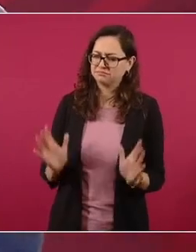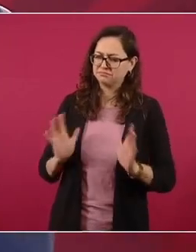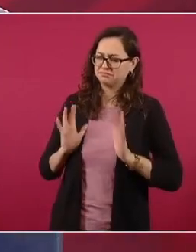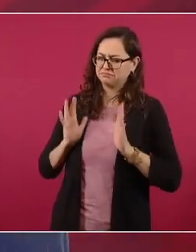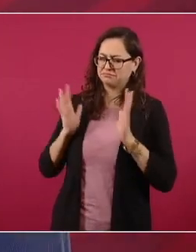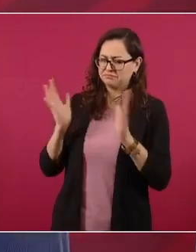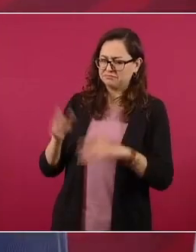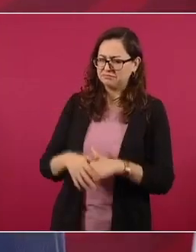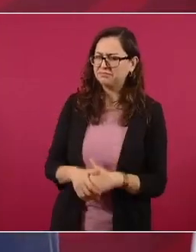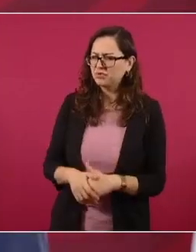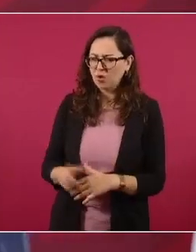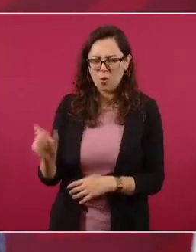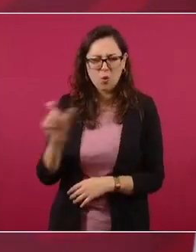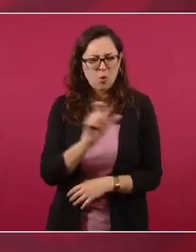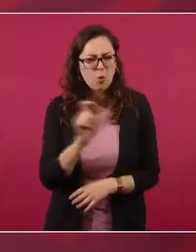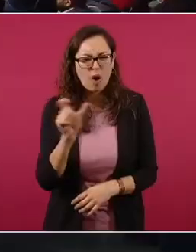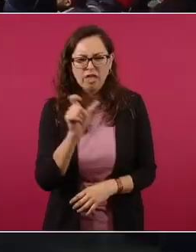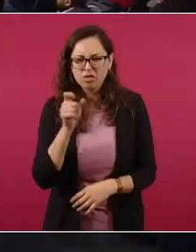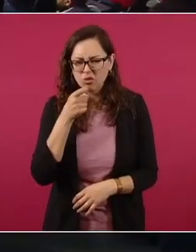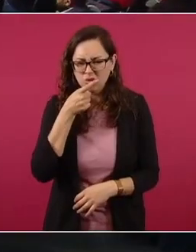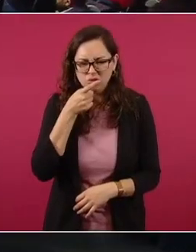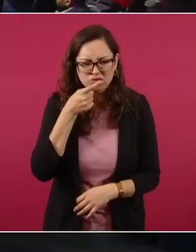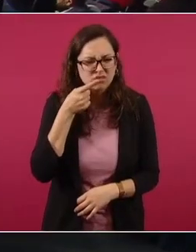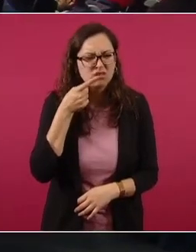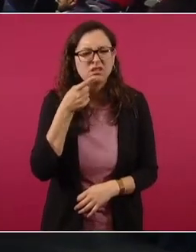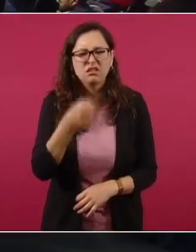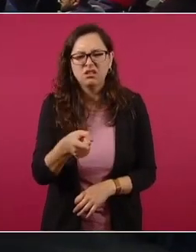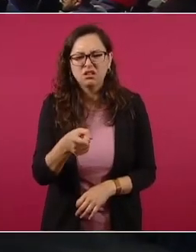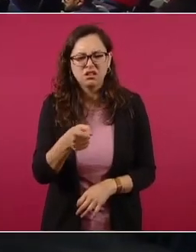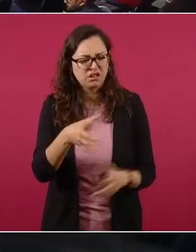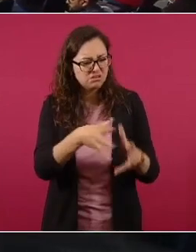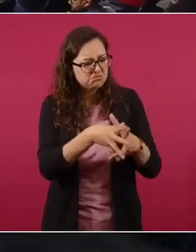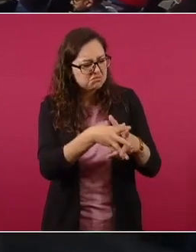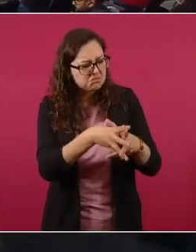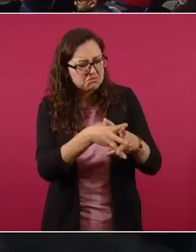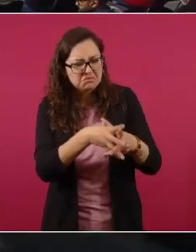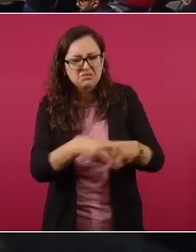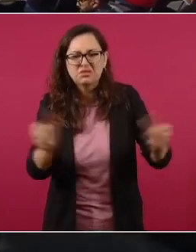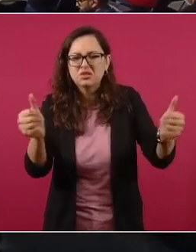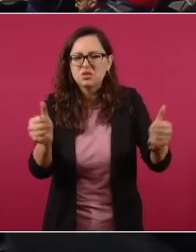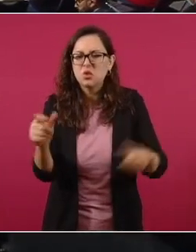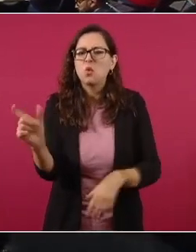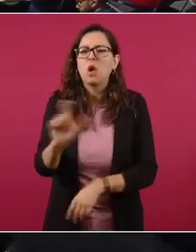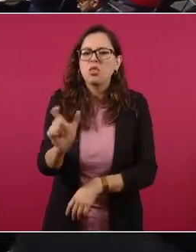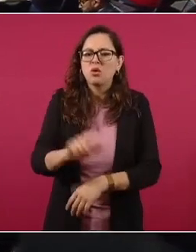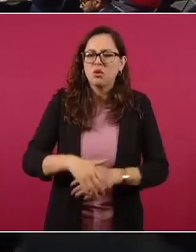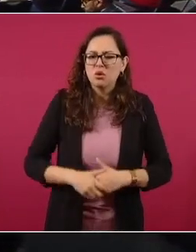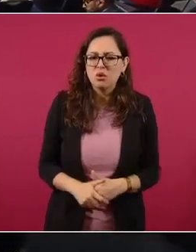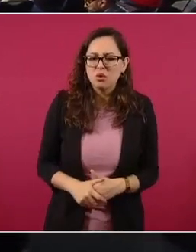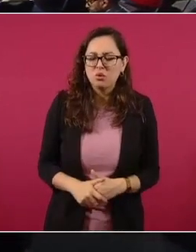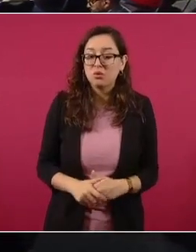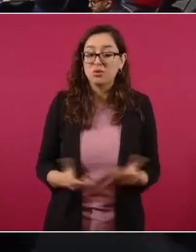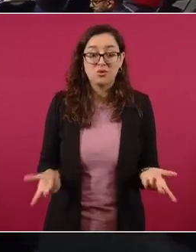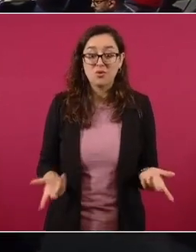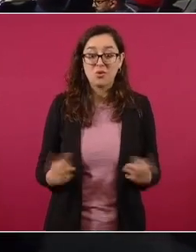es que el INE ya no esté en manos